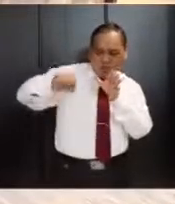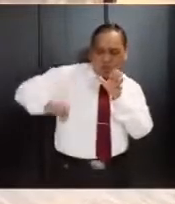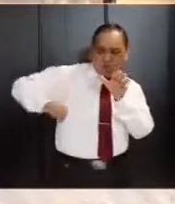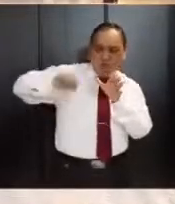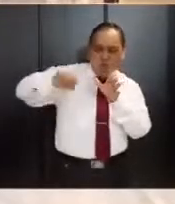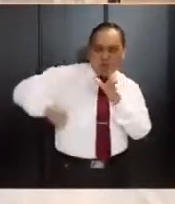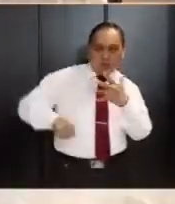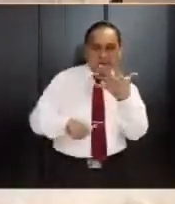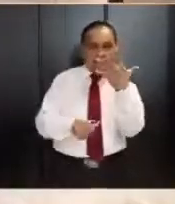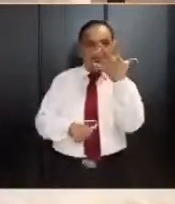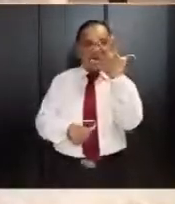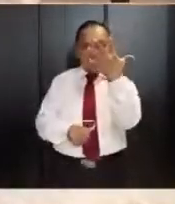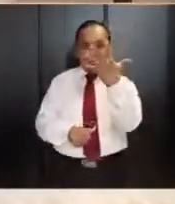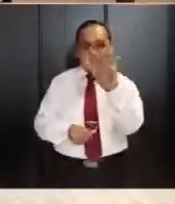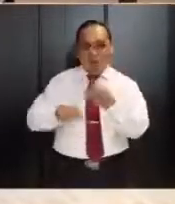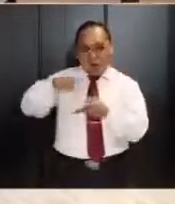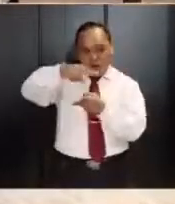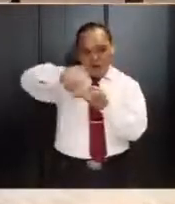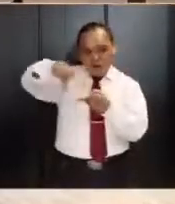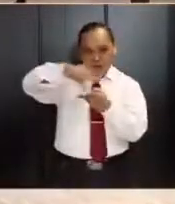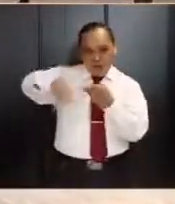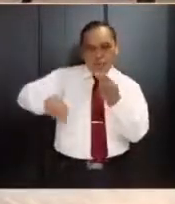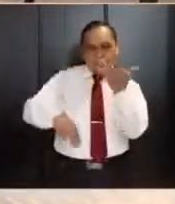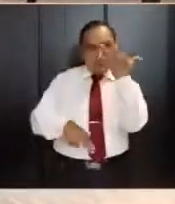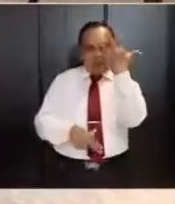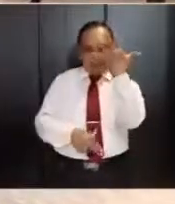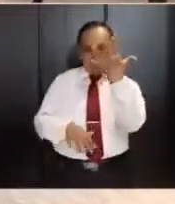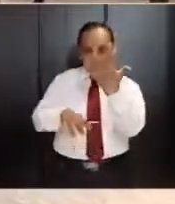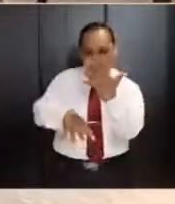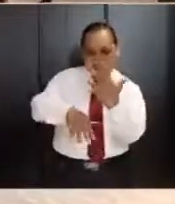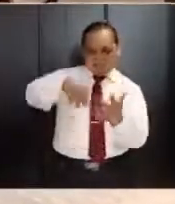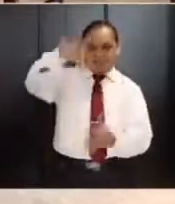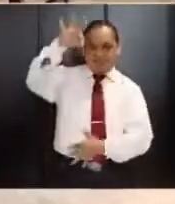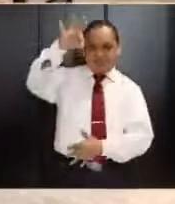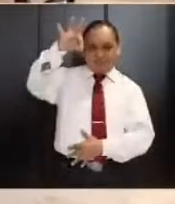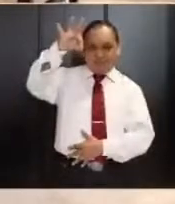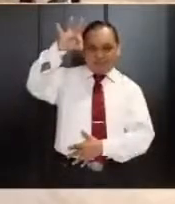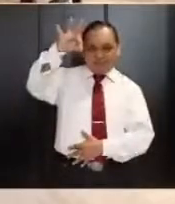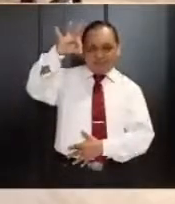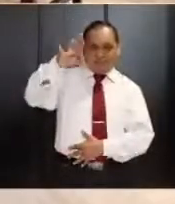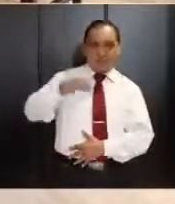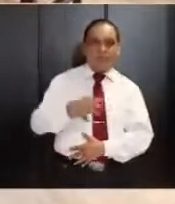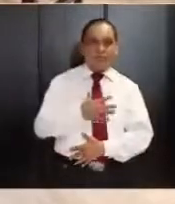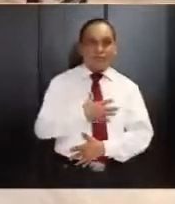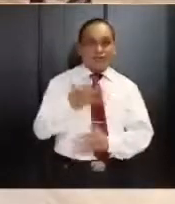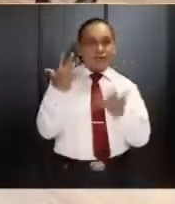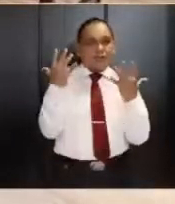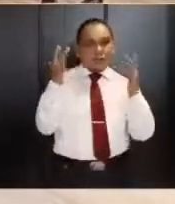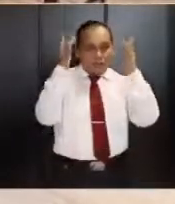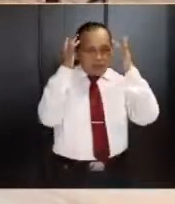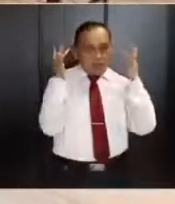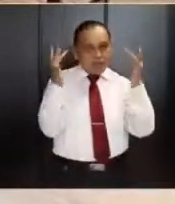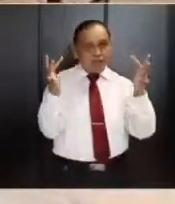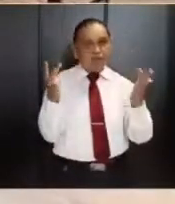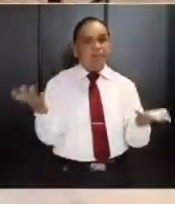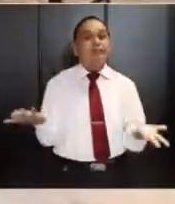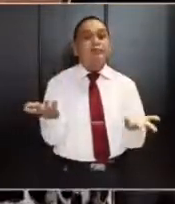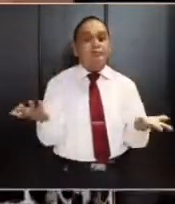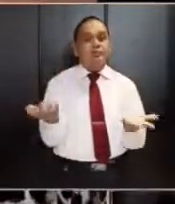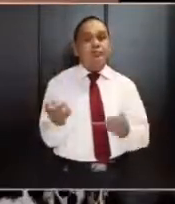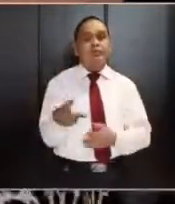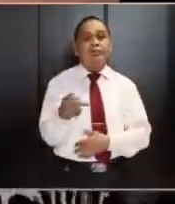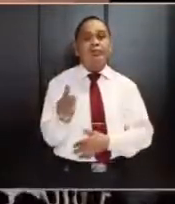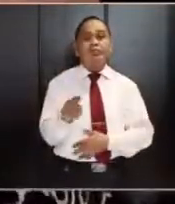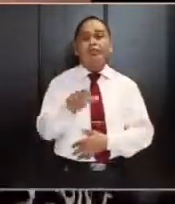boletitos. Ahora sí, muy bien, mi vida. ¿Tú eres la manito santa que los va a sacar? No, usted. No, yo no soy manito santa, quién sabe, Alito, no